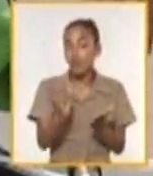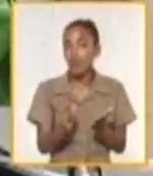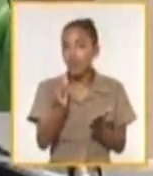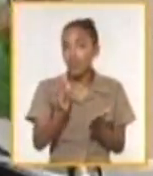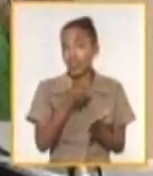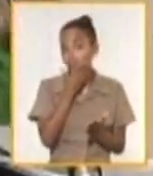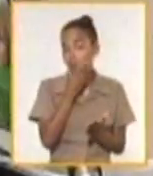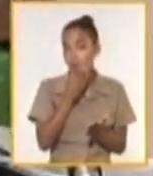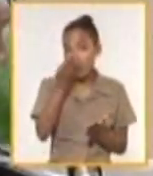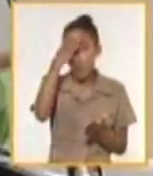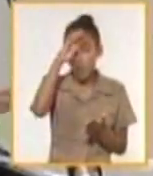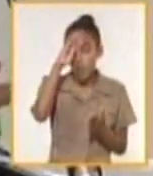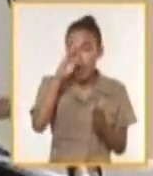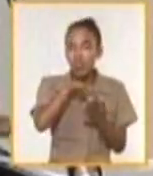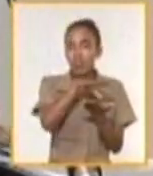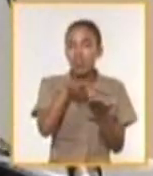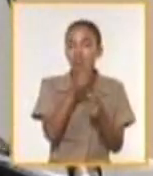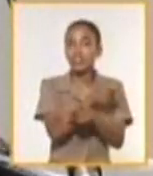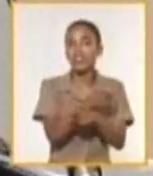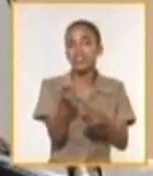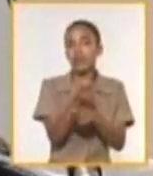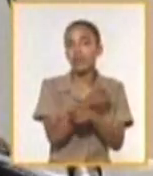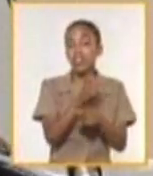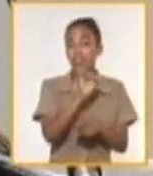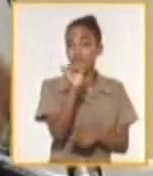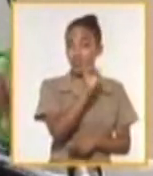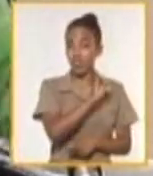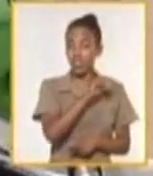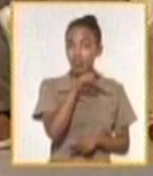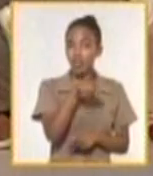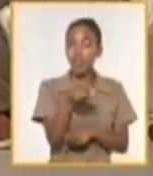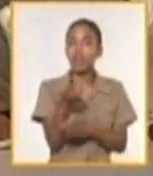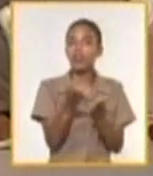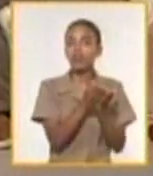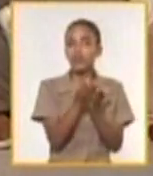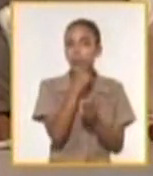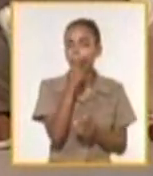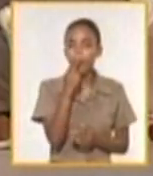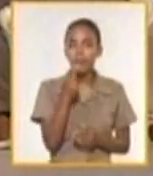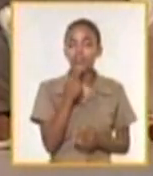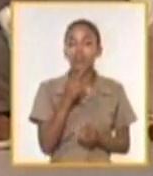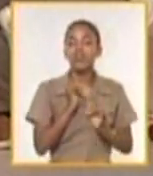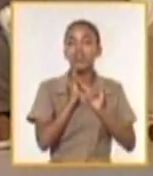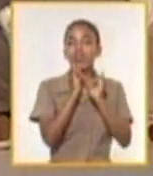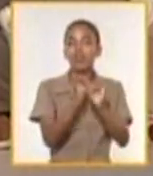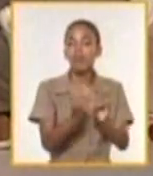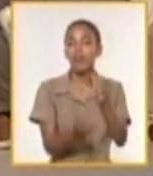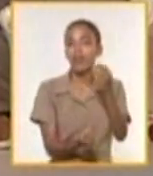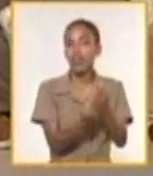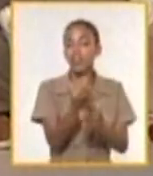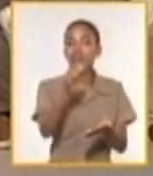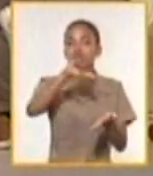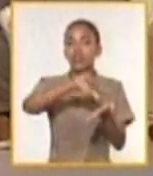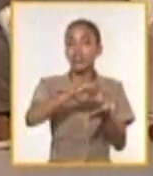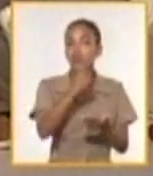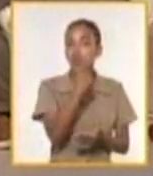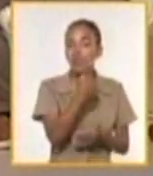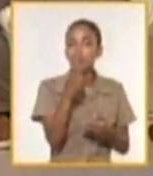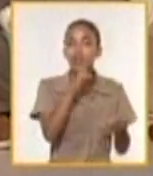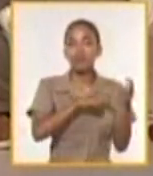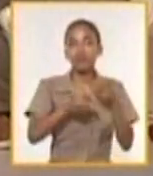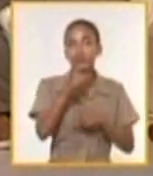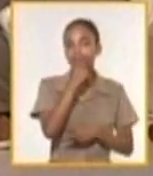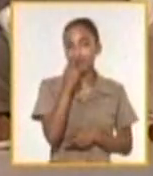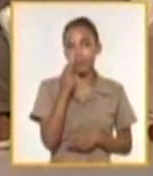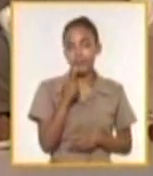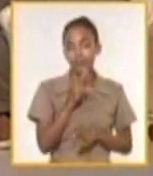martianos. Precisamente en el 6º Seminario Juvenil de Estudios Martianos, Har anuncia la creación de un centro para estudiar e investigar a Martí,